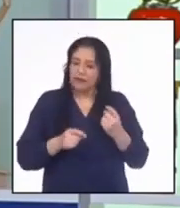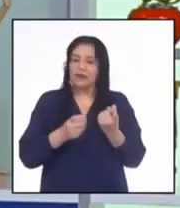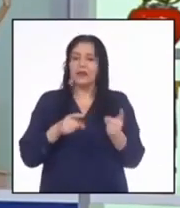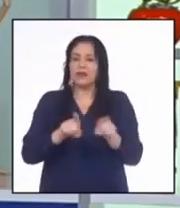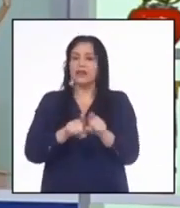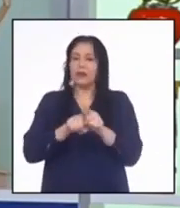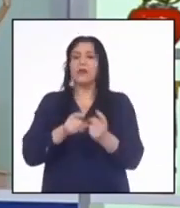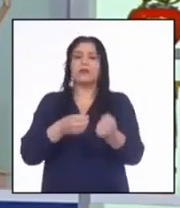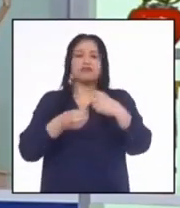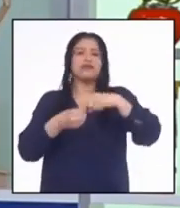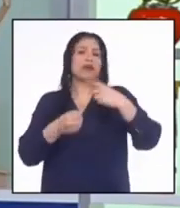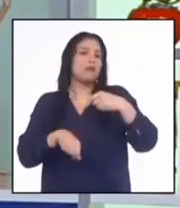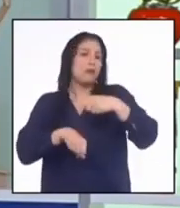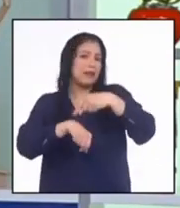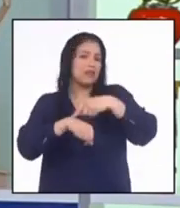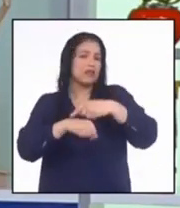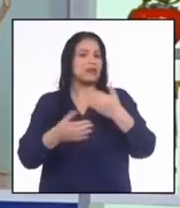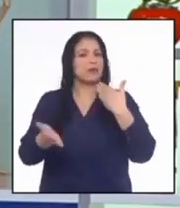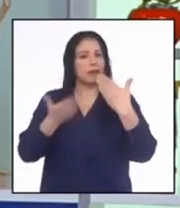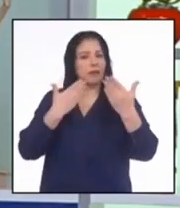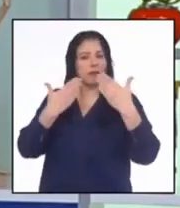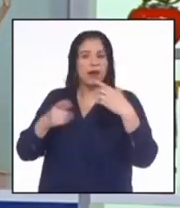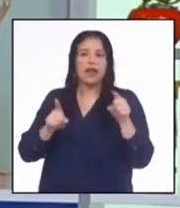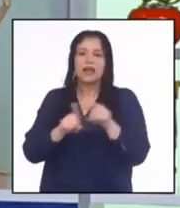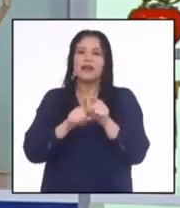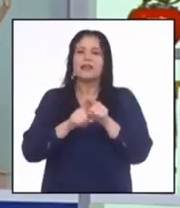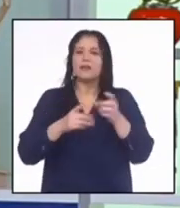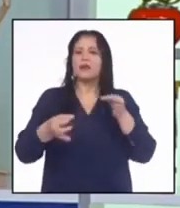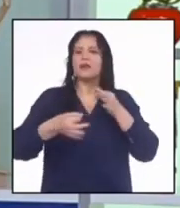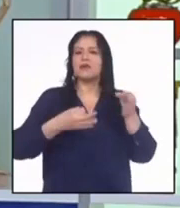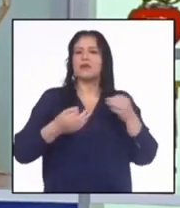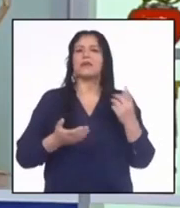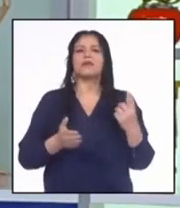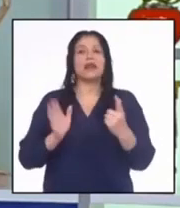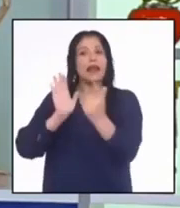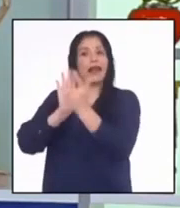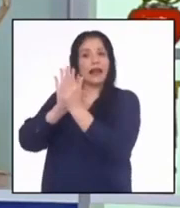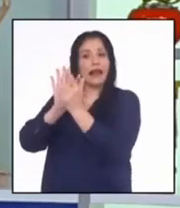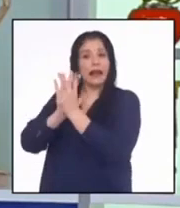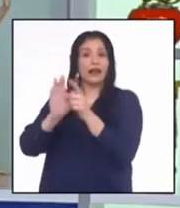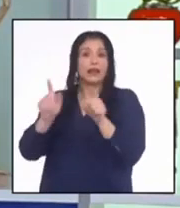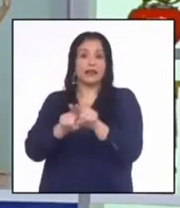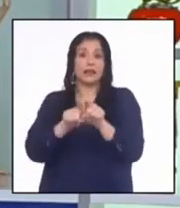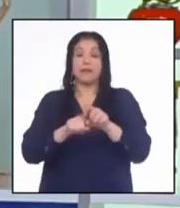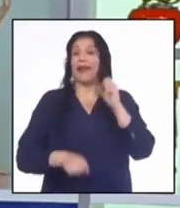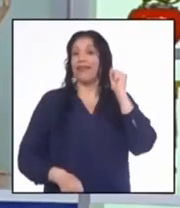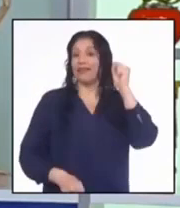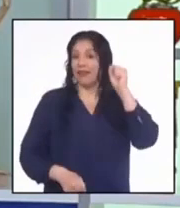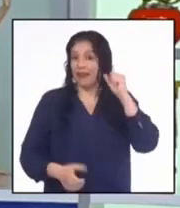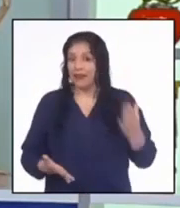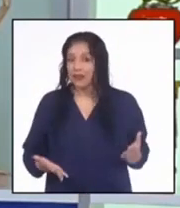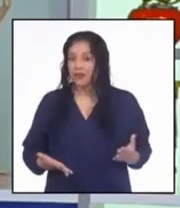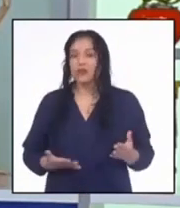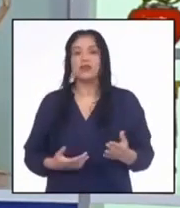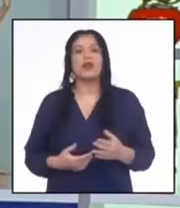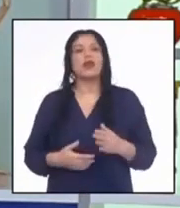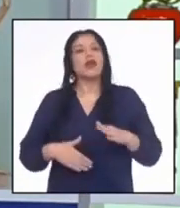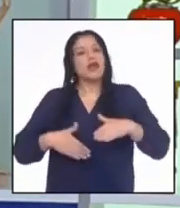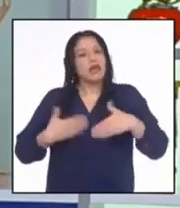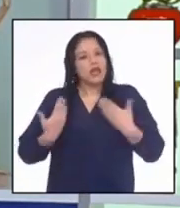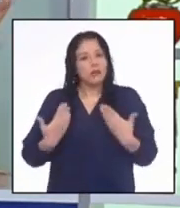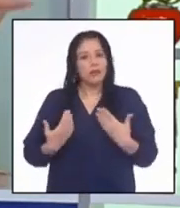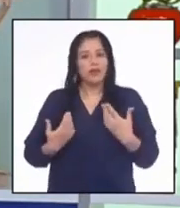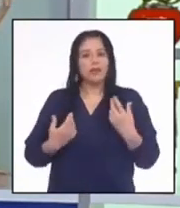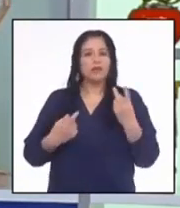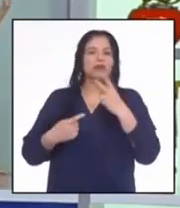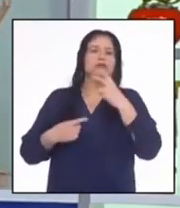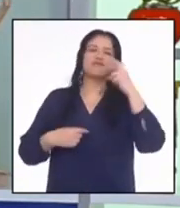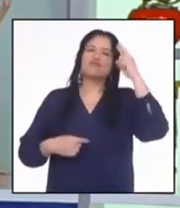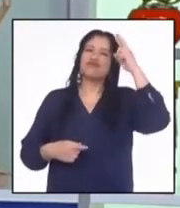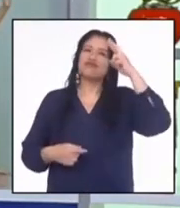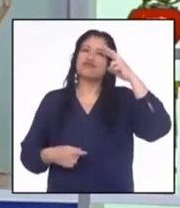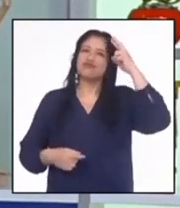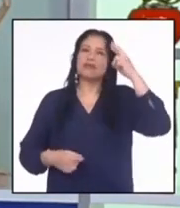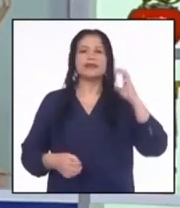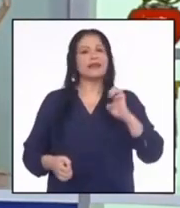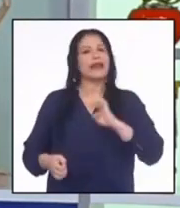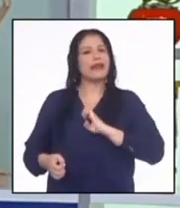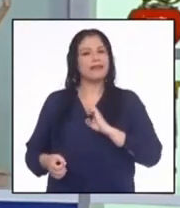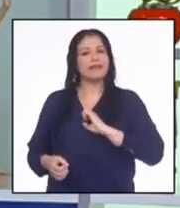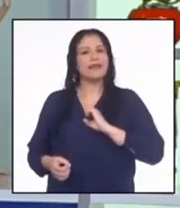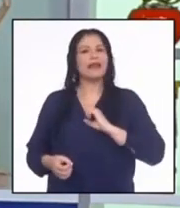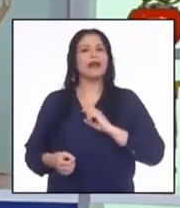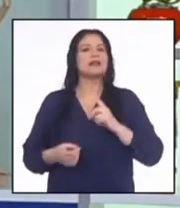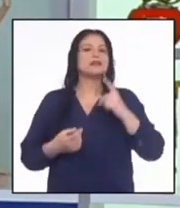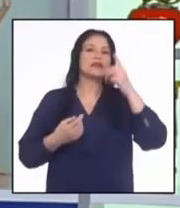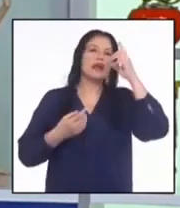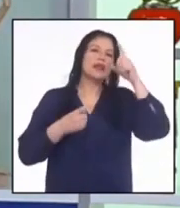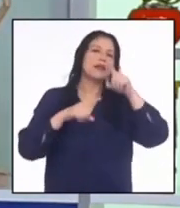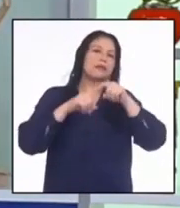diálogo. Conocimos también la argumentación desde la dimensión legal y de derechos. Finalmente, pudimos hacer distintas reflexiones éticas